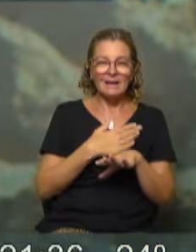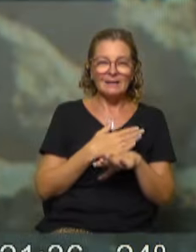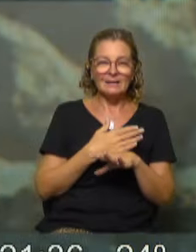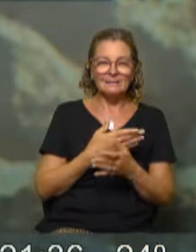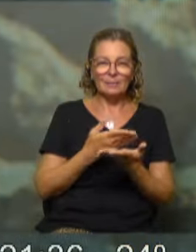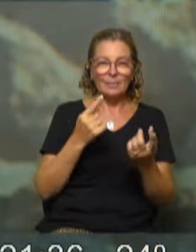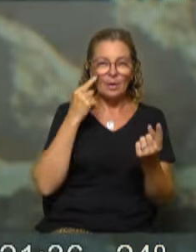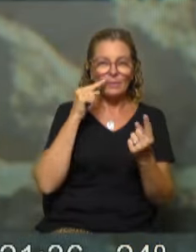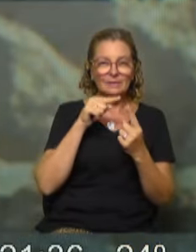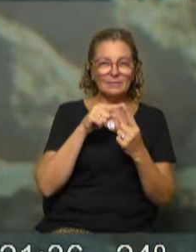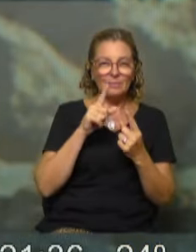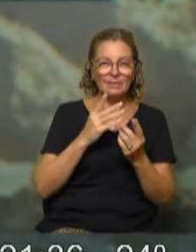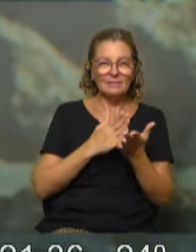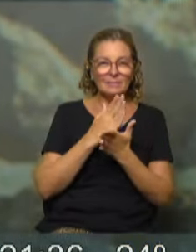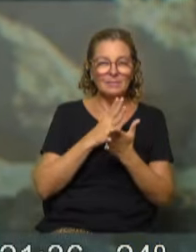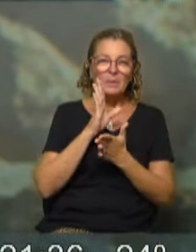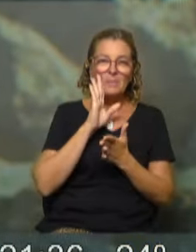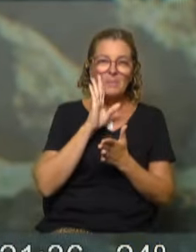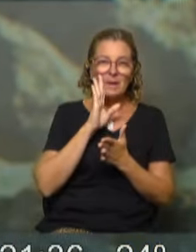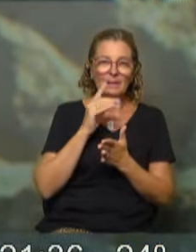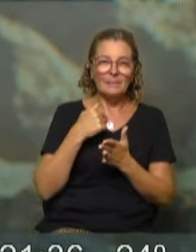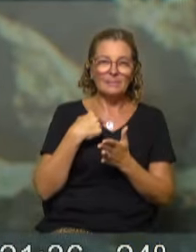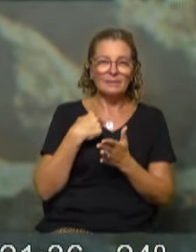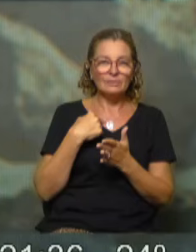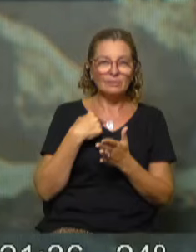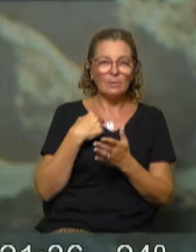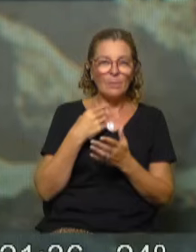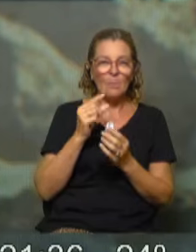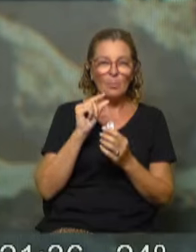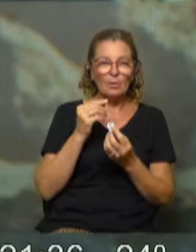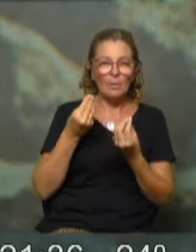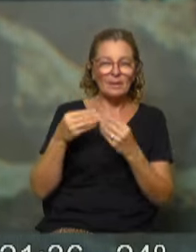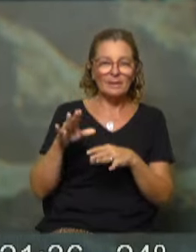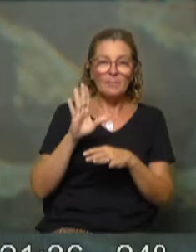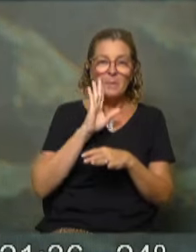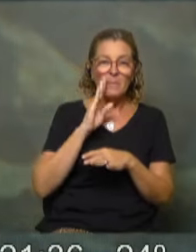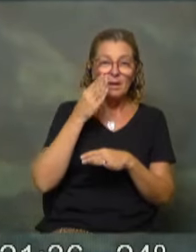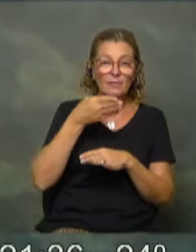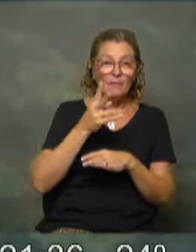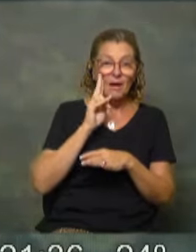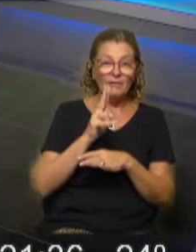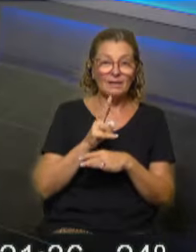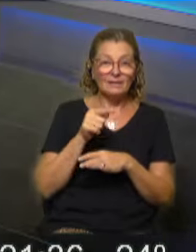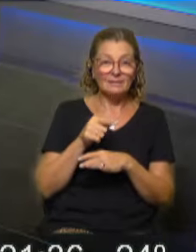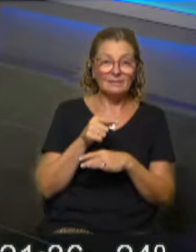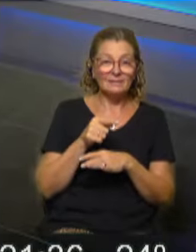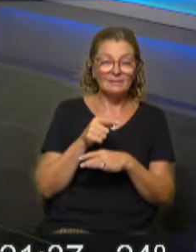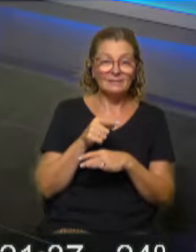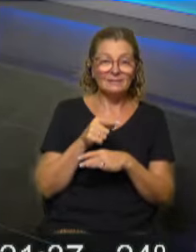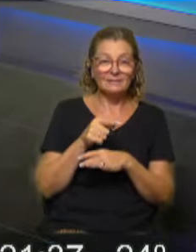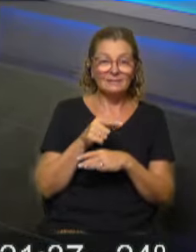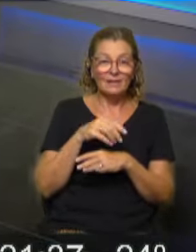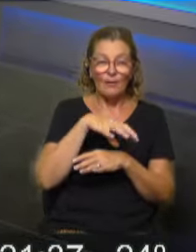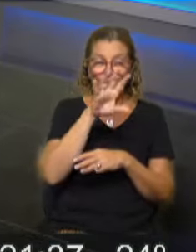público objetivo era mi madre, siempre fue así. Creo que estoy un poco perdida con eso porque no, mi madre no va a ver la obra. Pero era un faro,